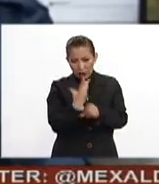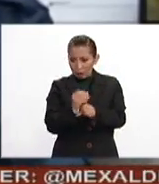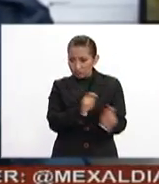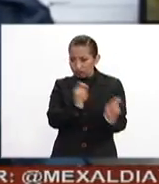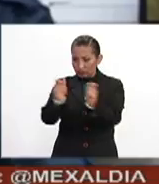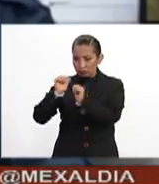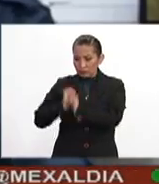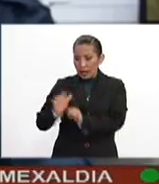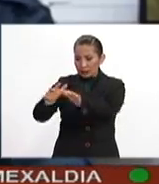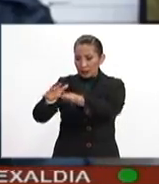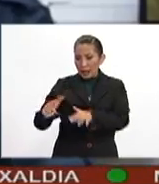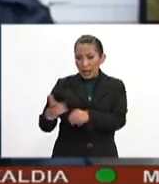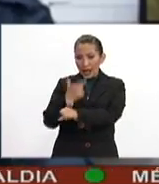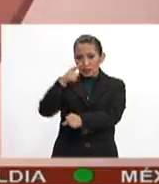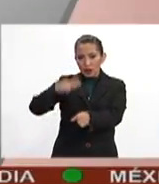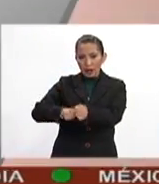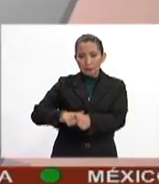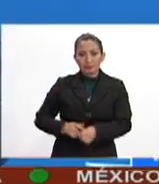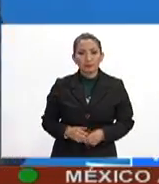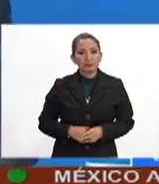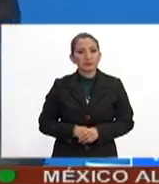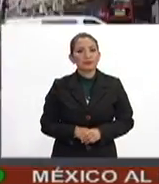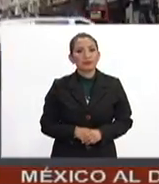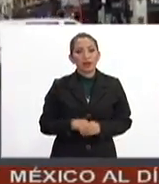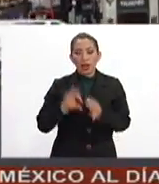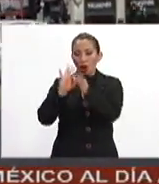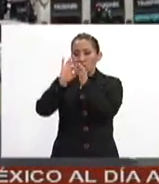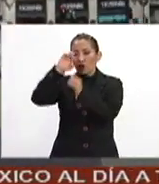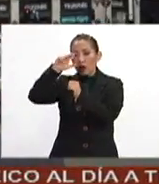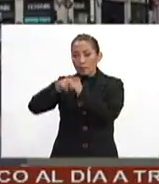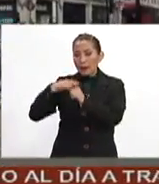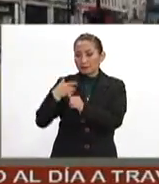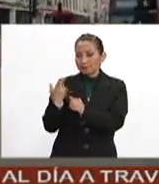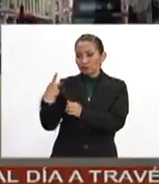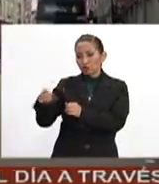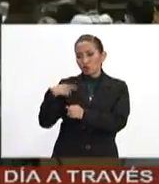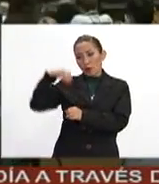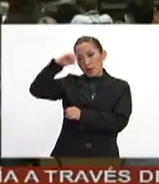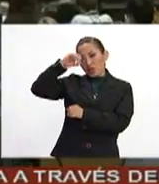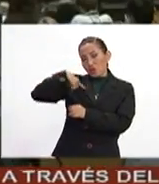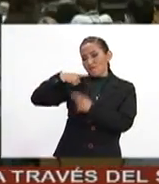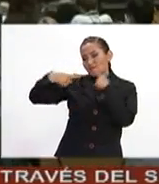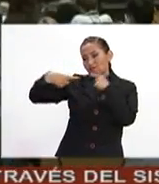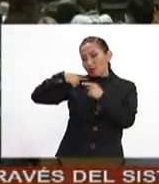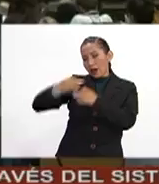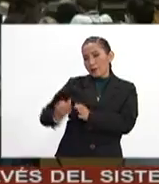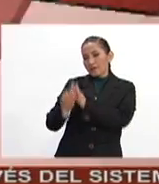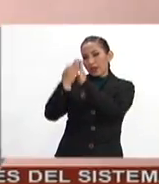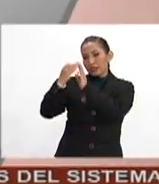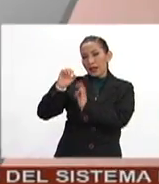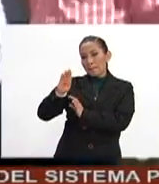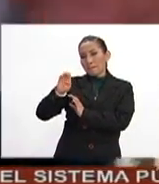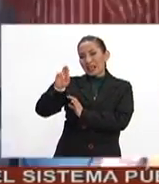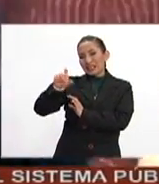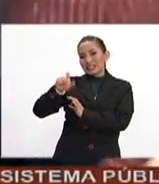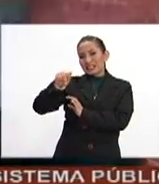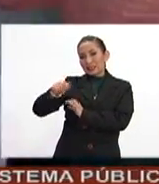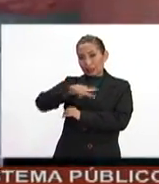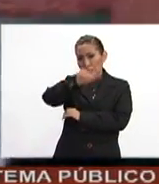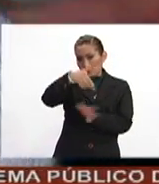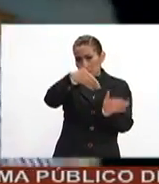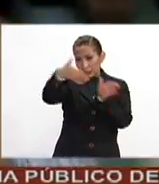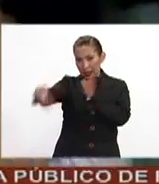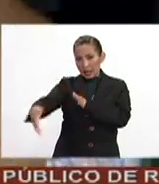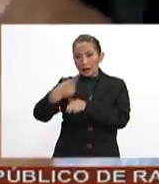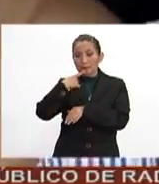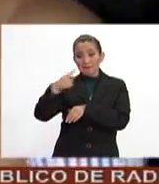la autoridad de la Asamblea Nacional. La Unión Europea fijará su postura de negociación frente al Brexit. Más